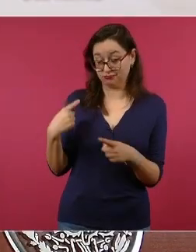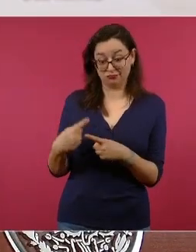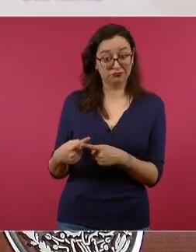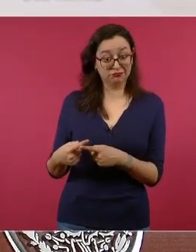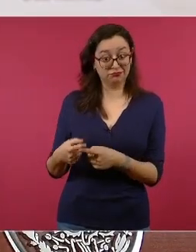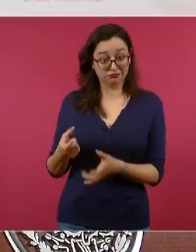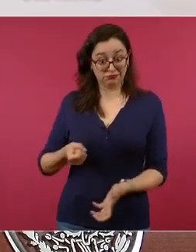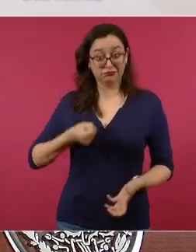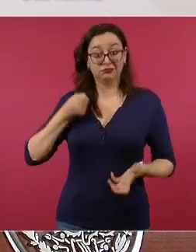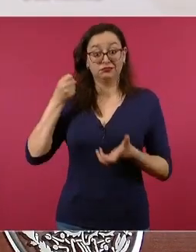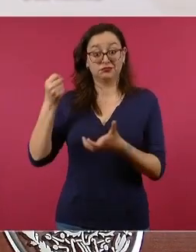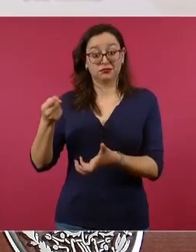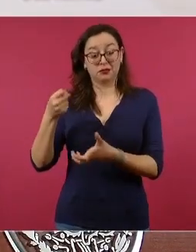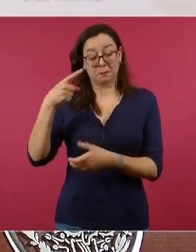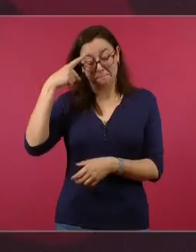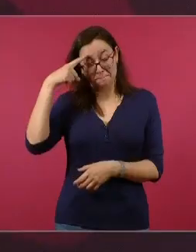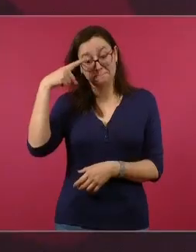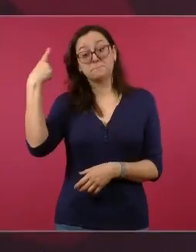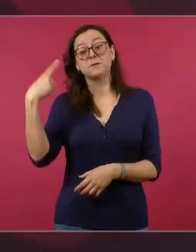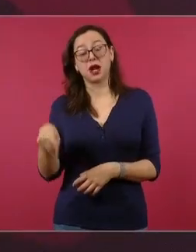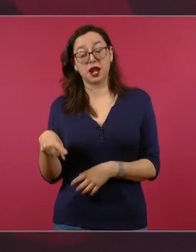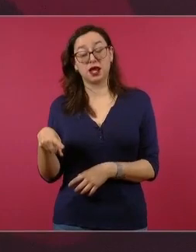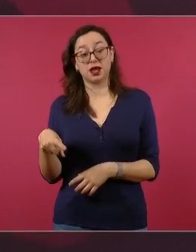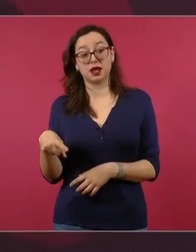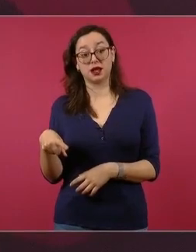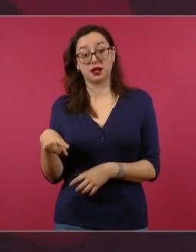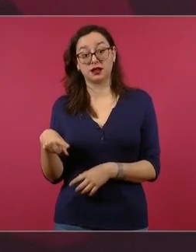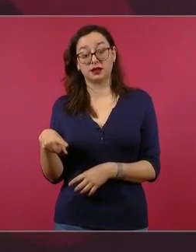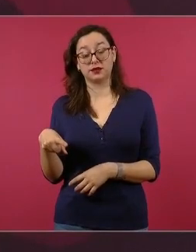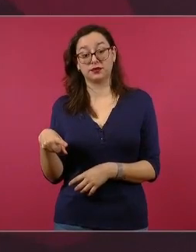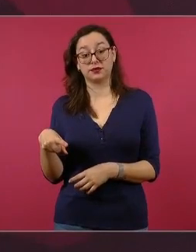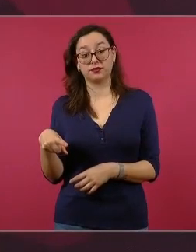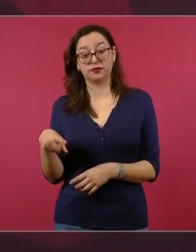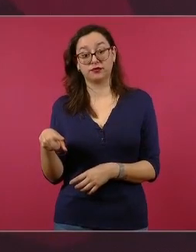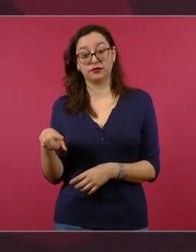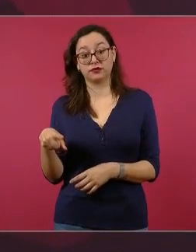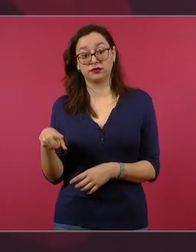destinado a la modernización de